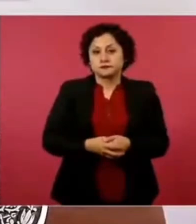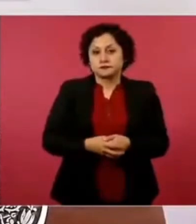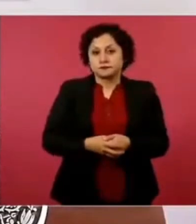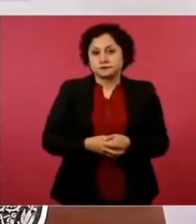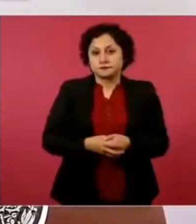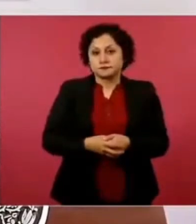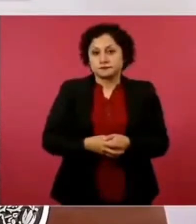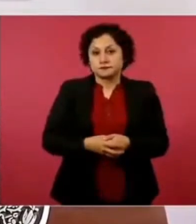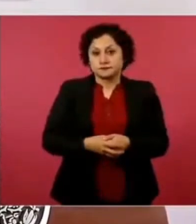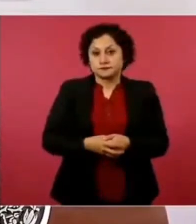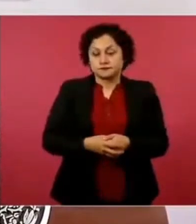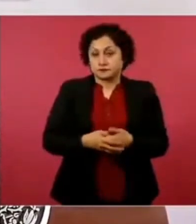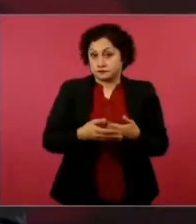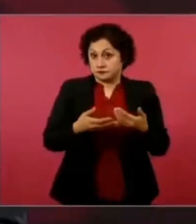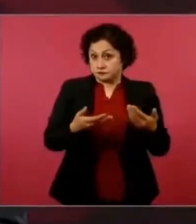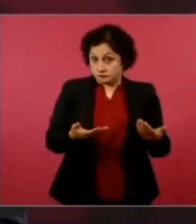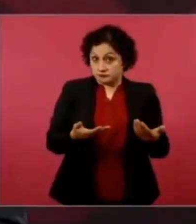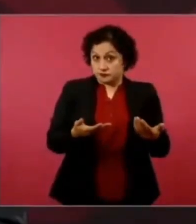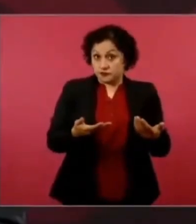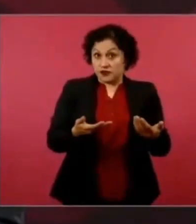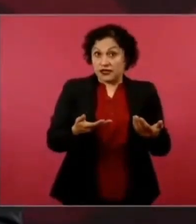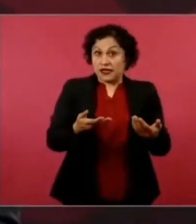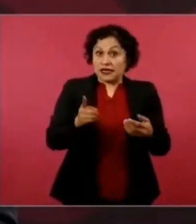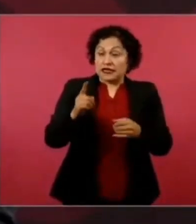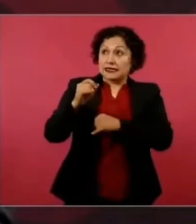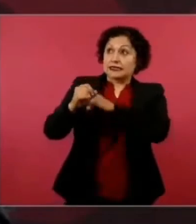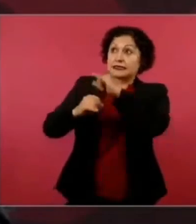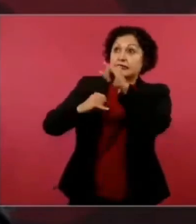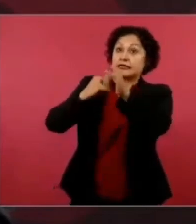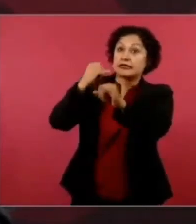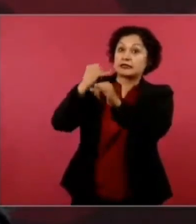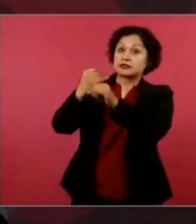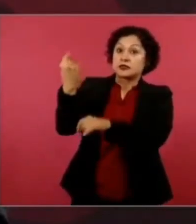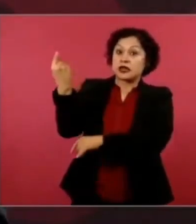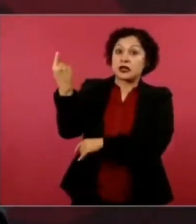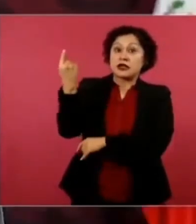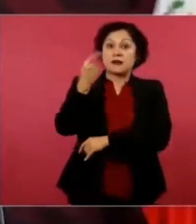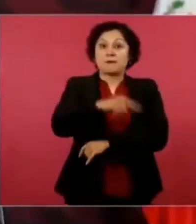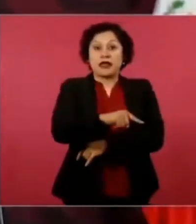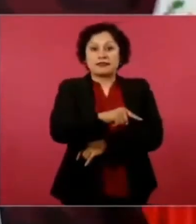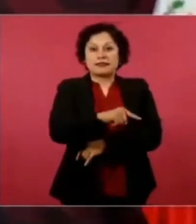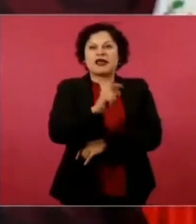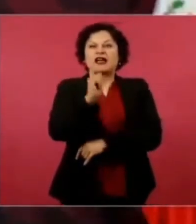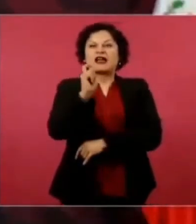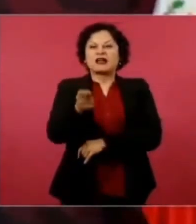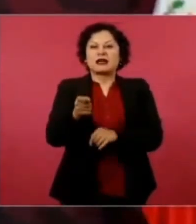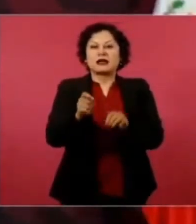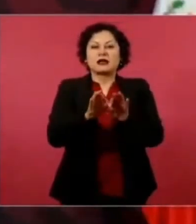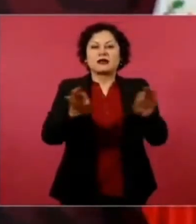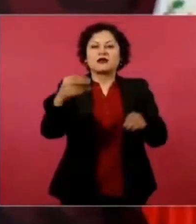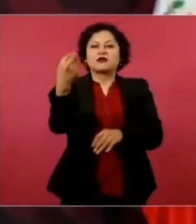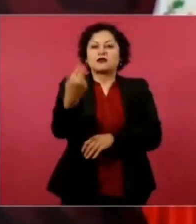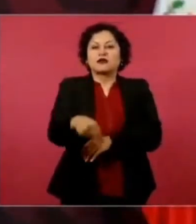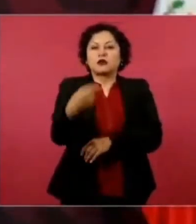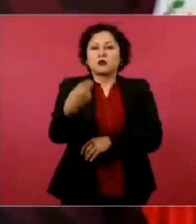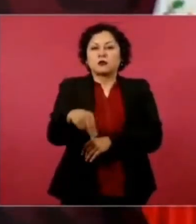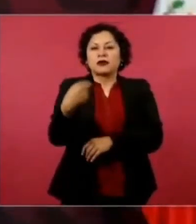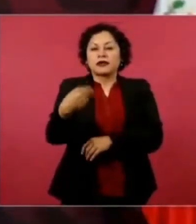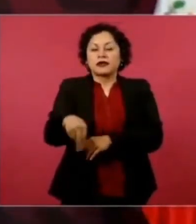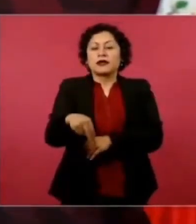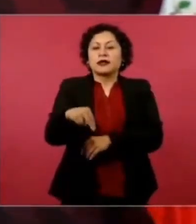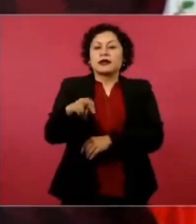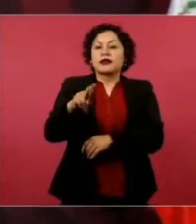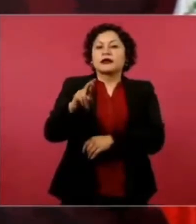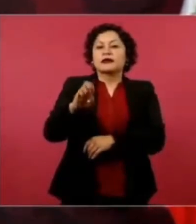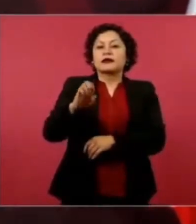desde los organismos financieros internacionales, las llamadas reformas estructurales. Pero no